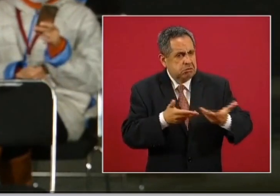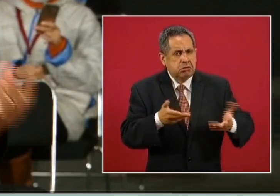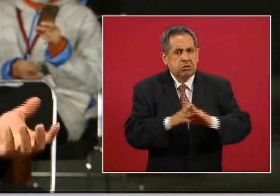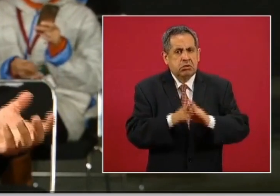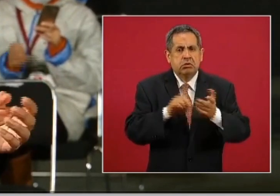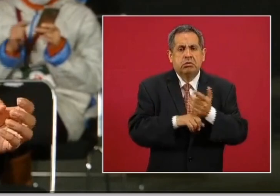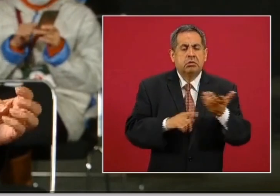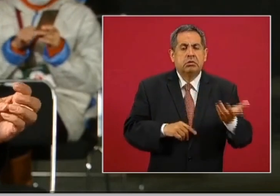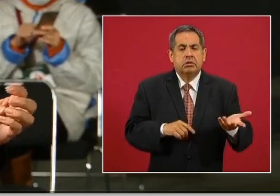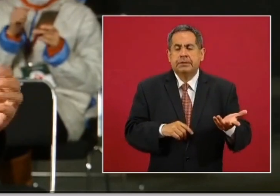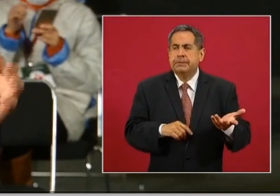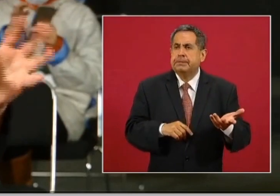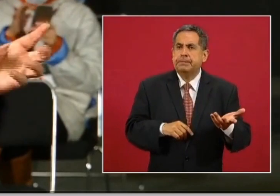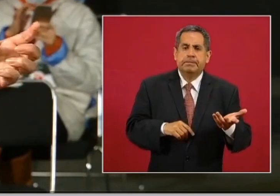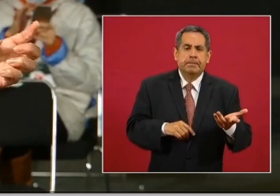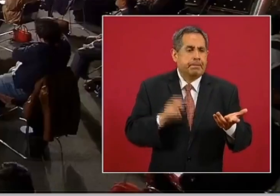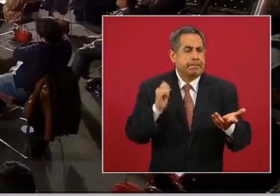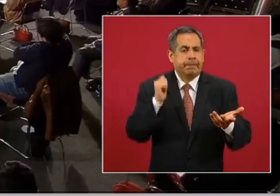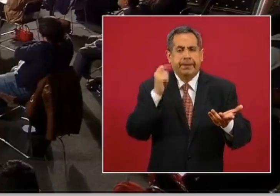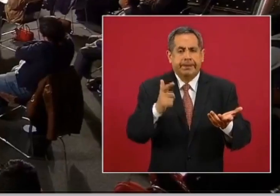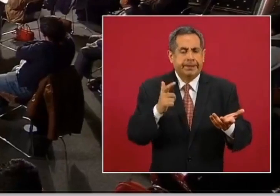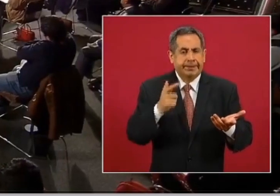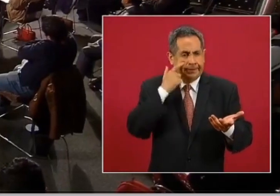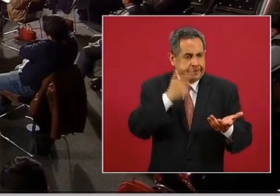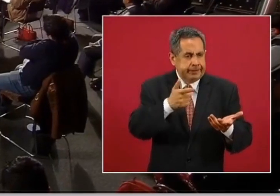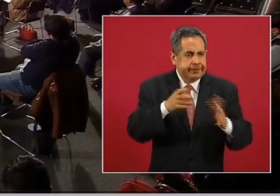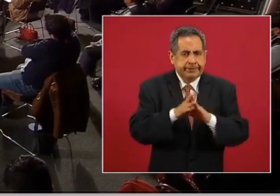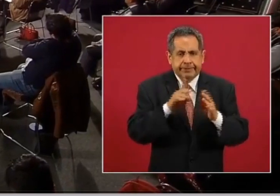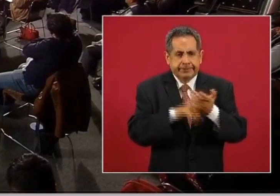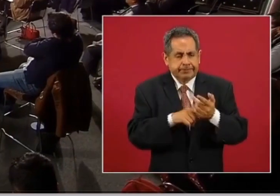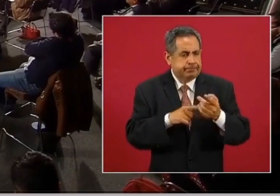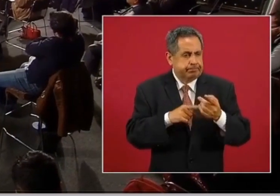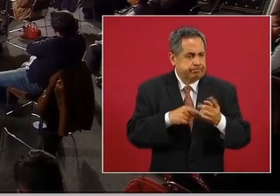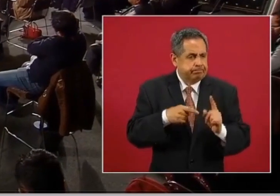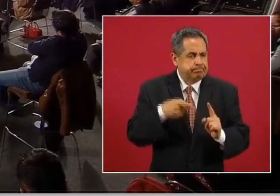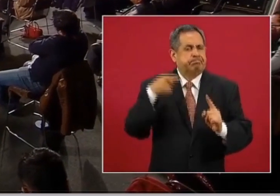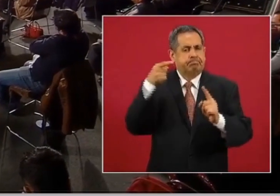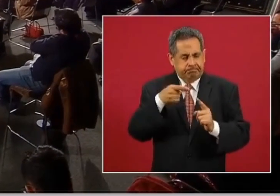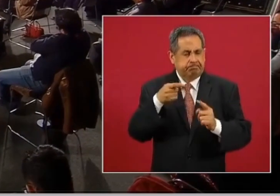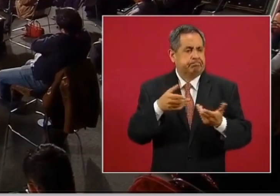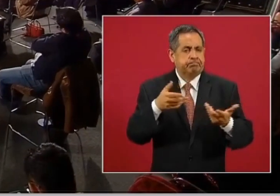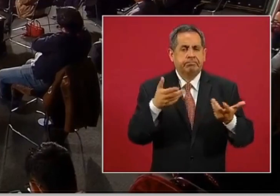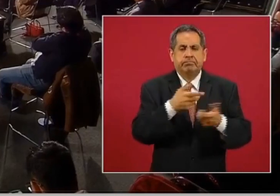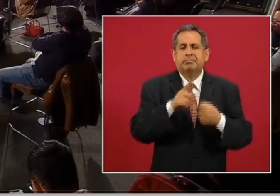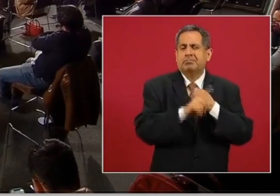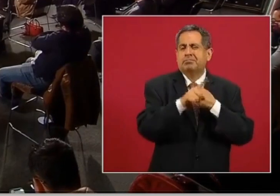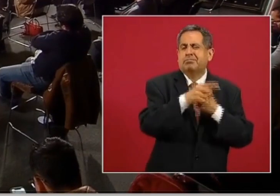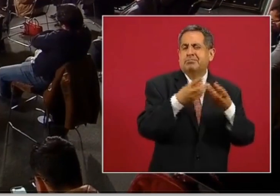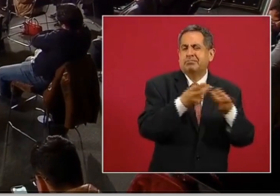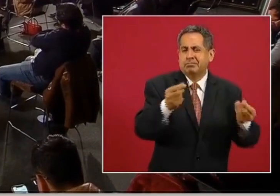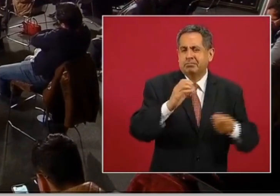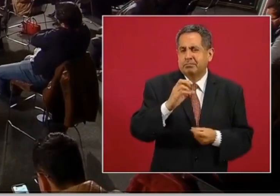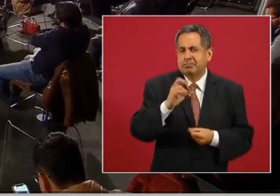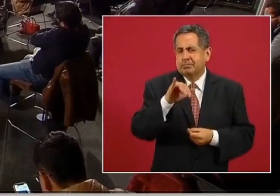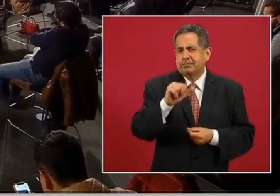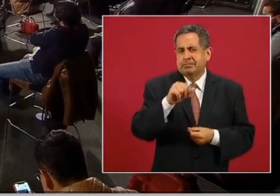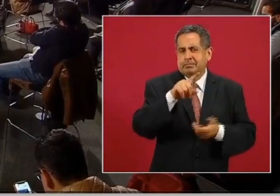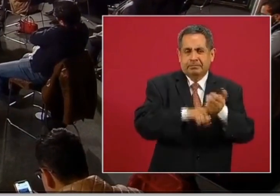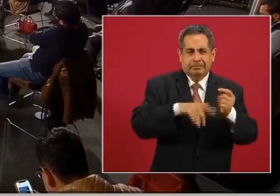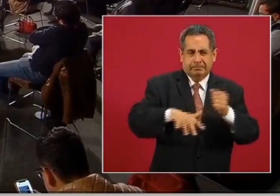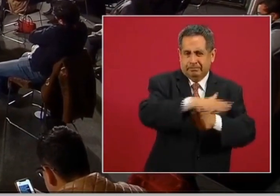Según un boletín del legislador Armando Guadiana, del senador, decía que Alfonso Romo hablaba del compromiso del